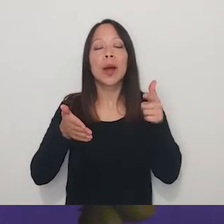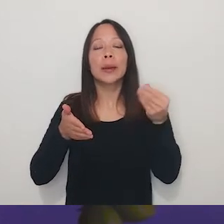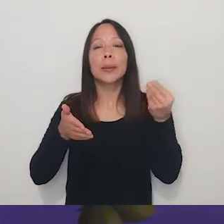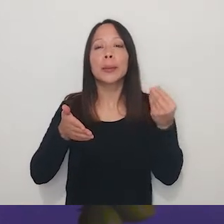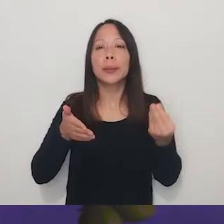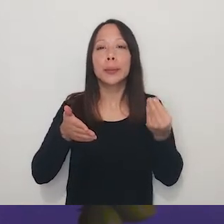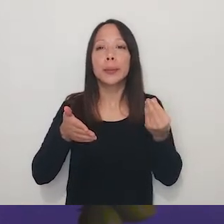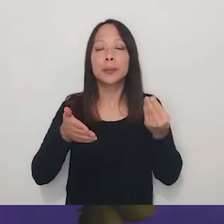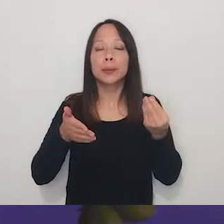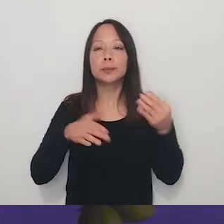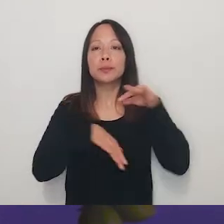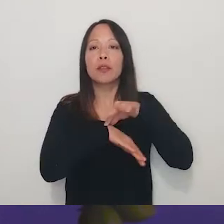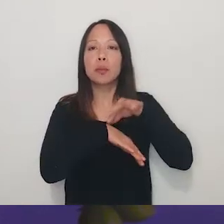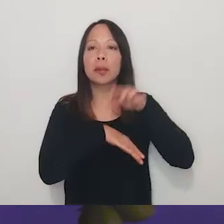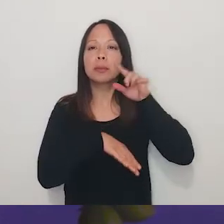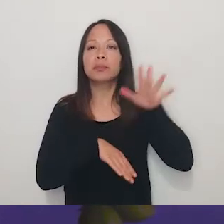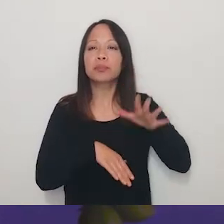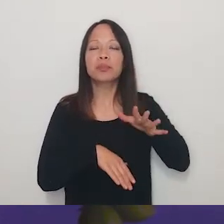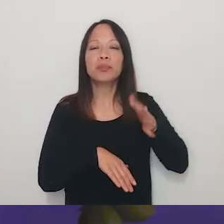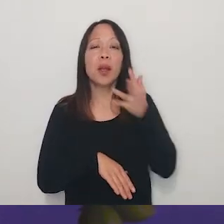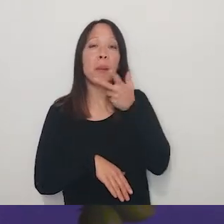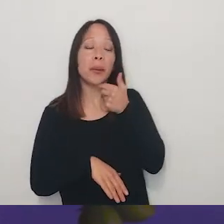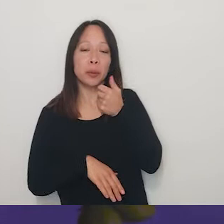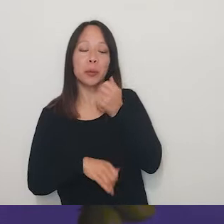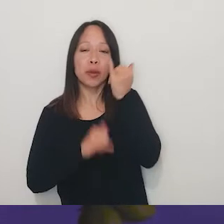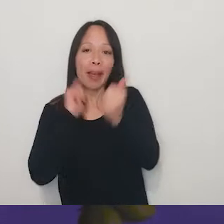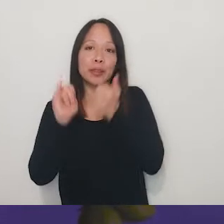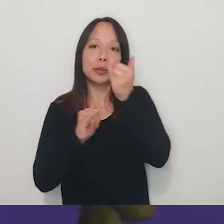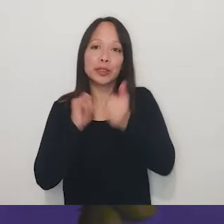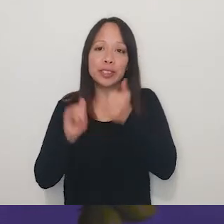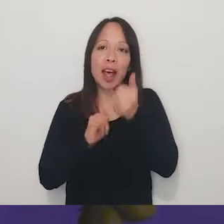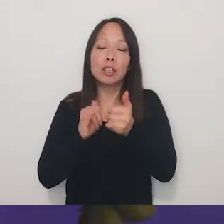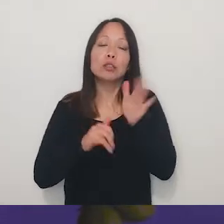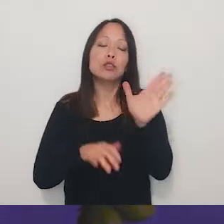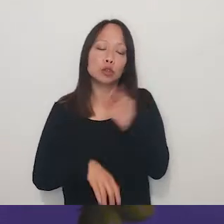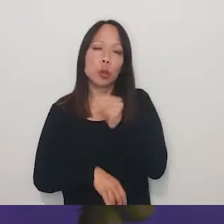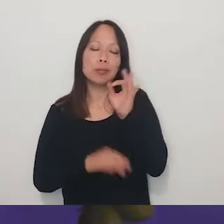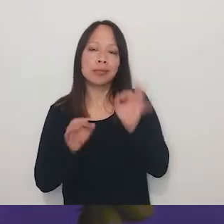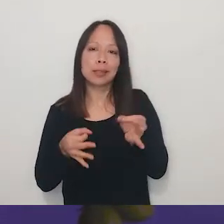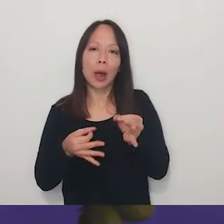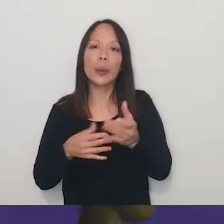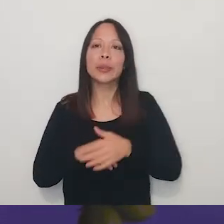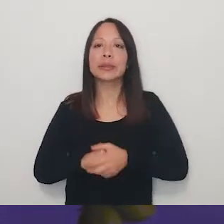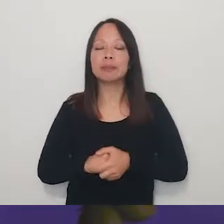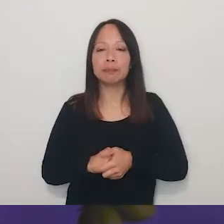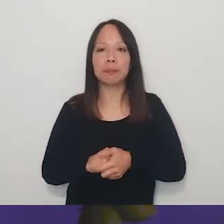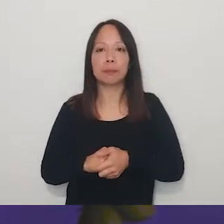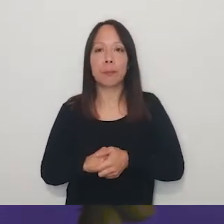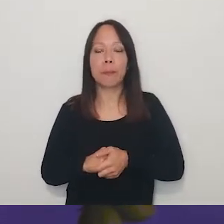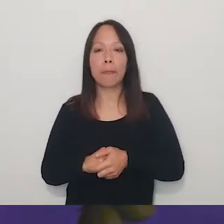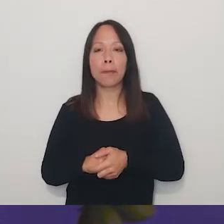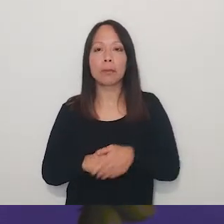Bueno, las enfermedades poco frecuentes, esto es algo que a mí siempre me gusta contar y seguramente todos lo tengan presente,